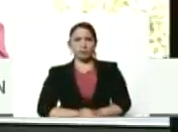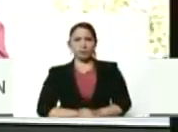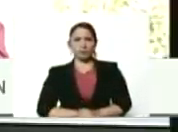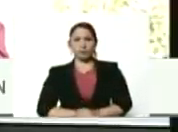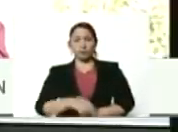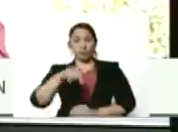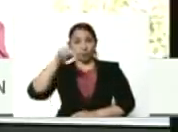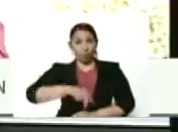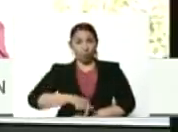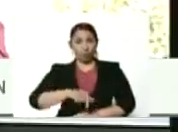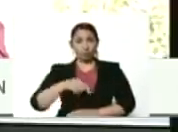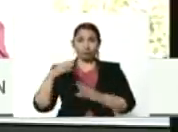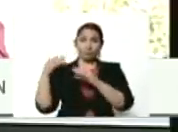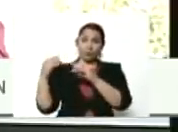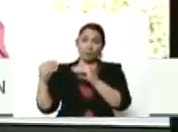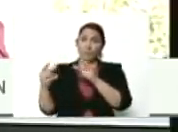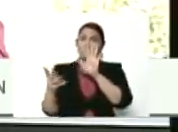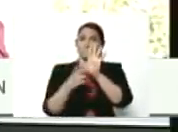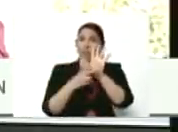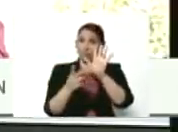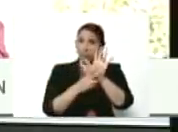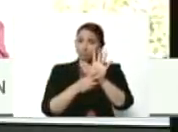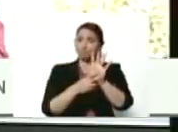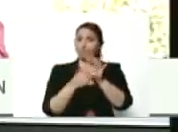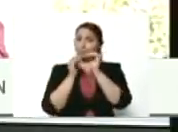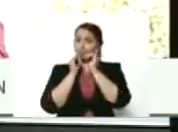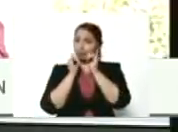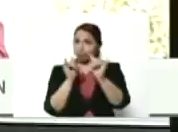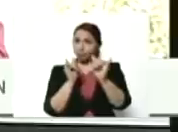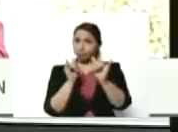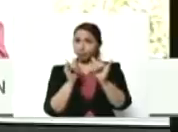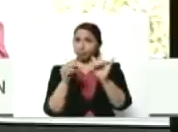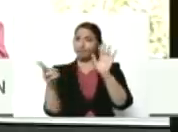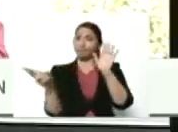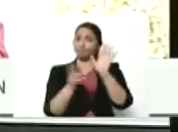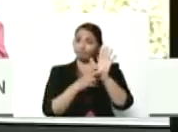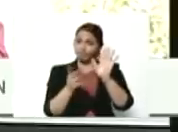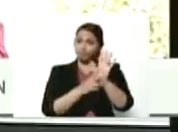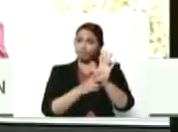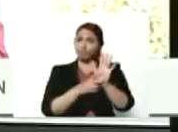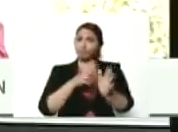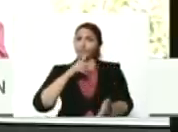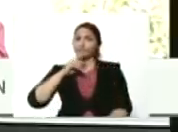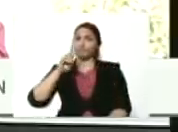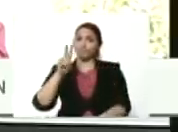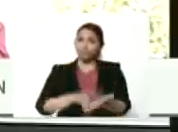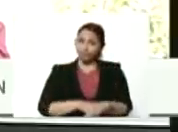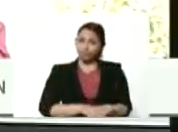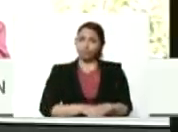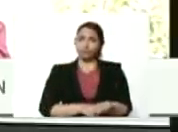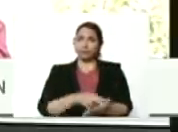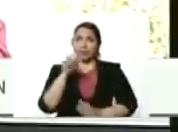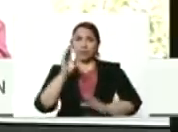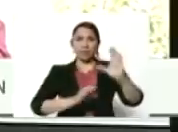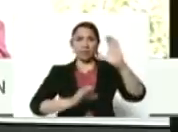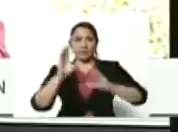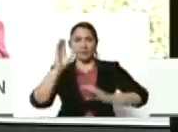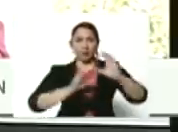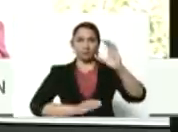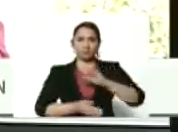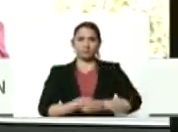Hoy vamos a hablar con la verdad, la pura y mera verdad científica,